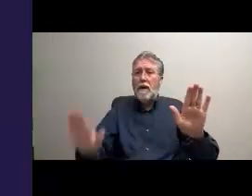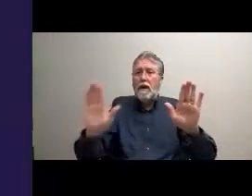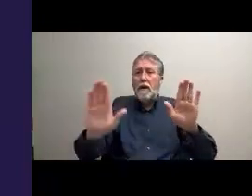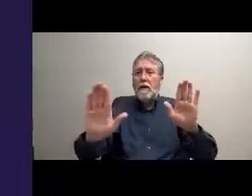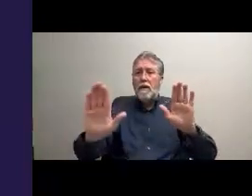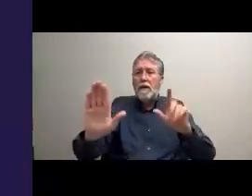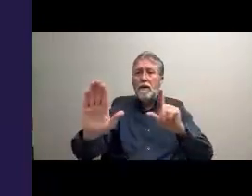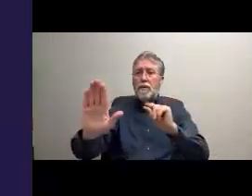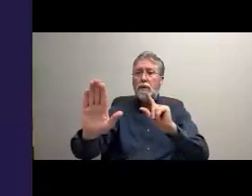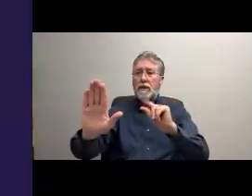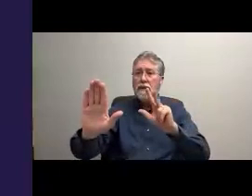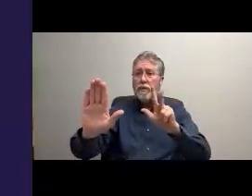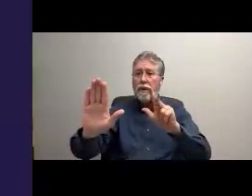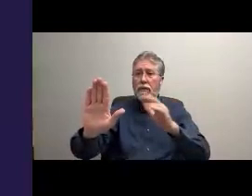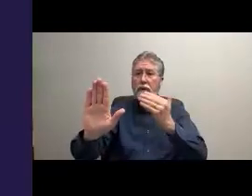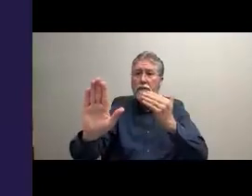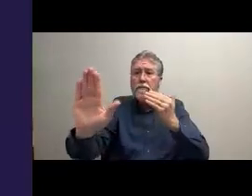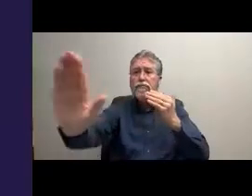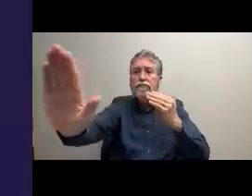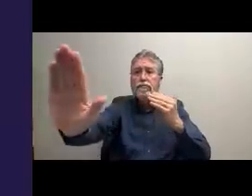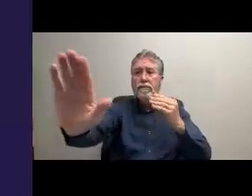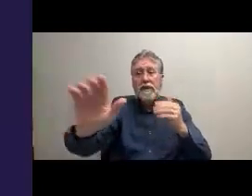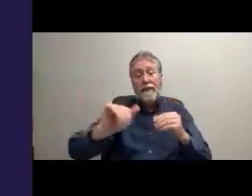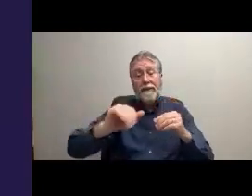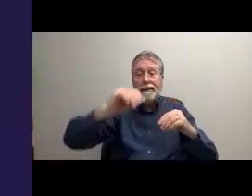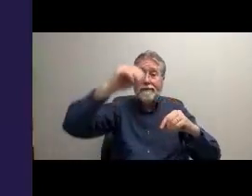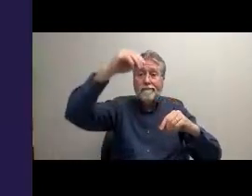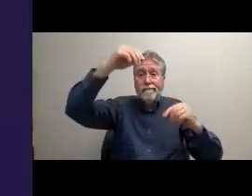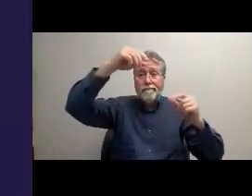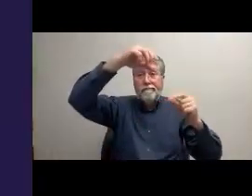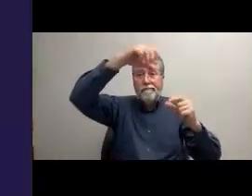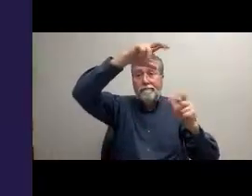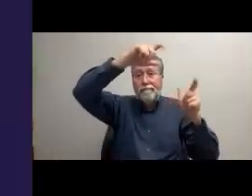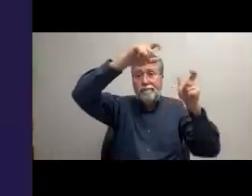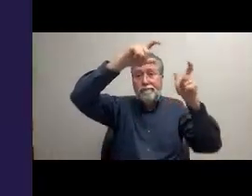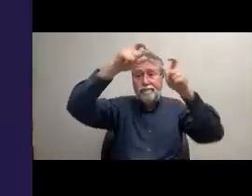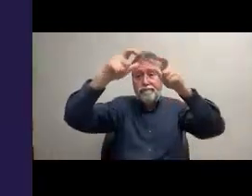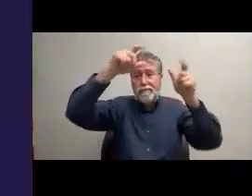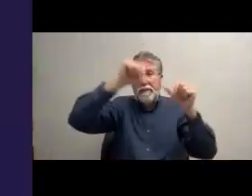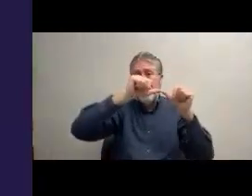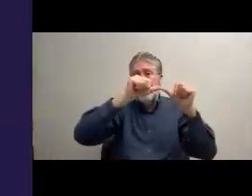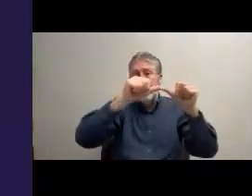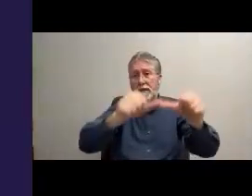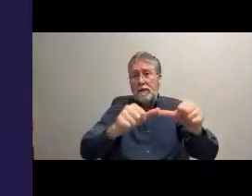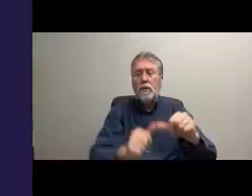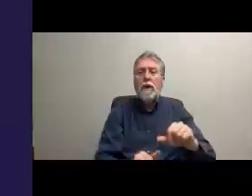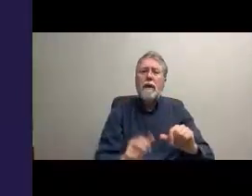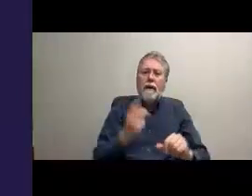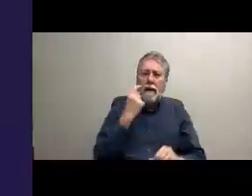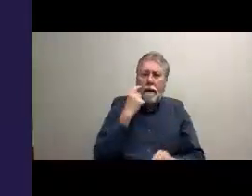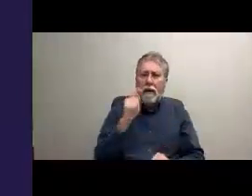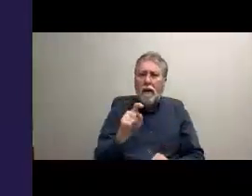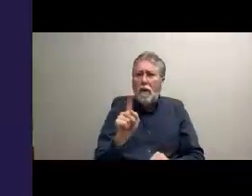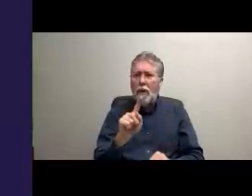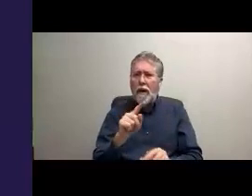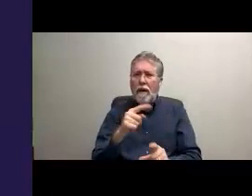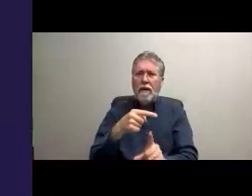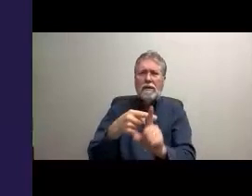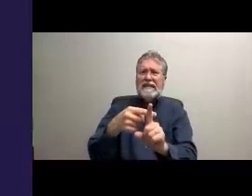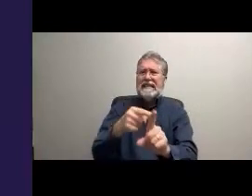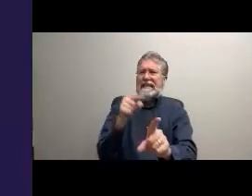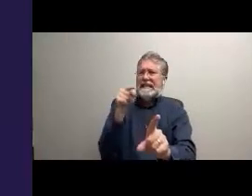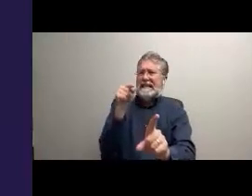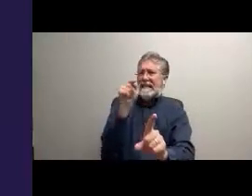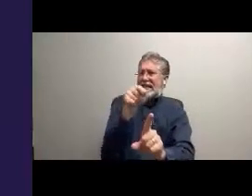allá, mientras el satélite sigue recopilando datos. Puedo identificar áreas de vulnerabilidad y también se puede intentar